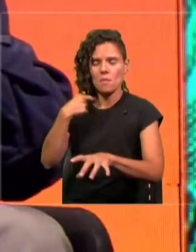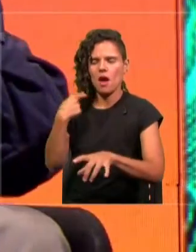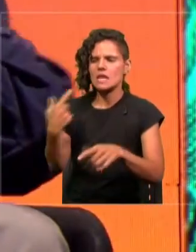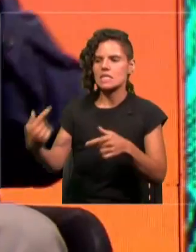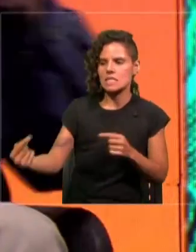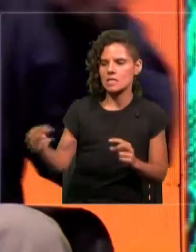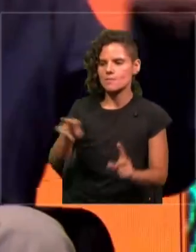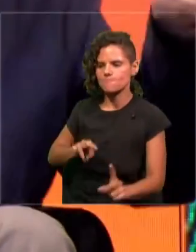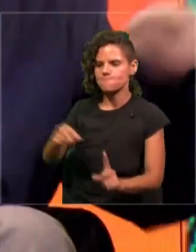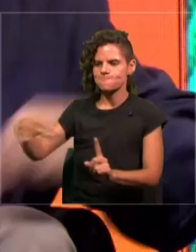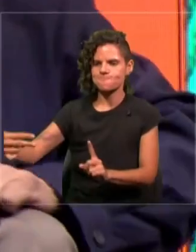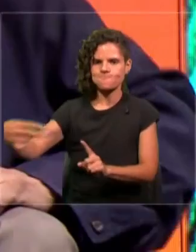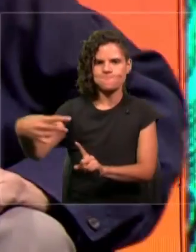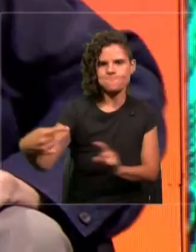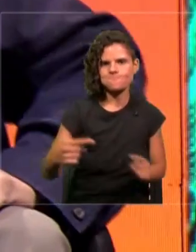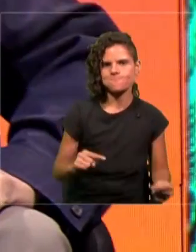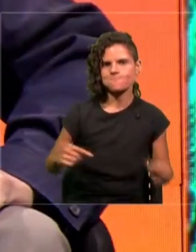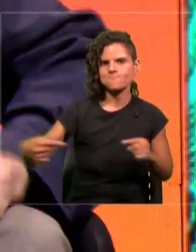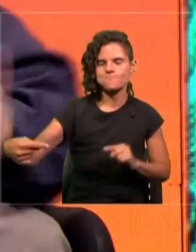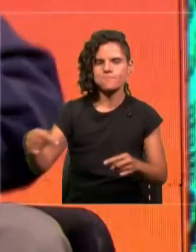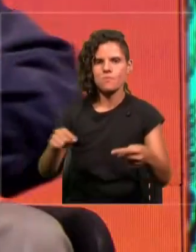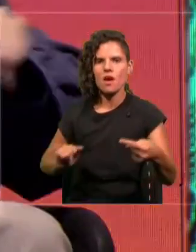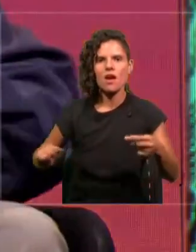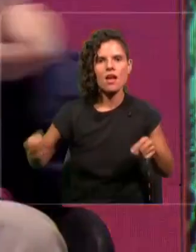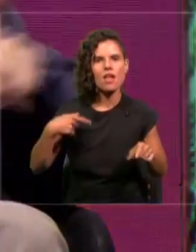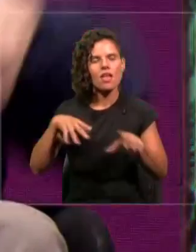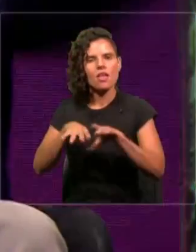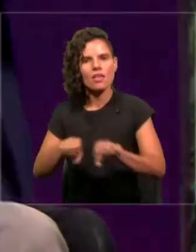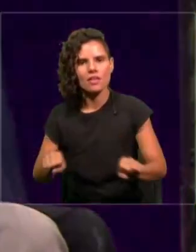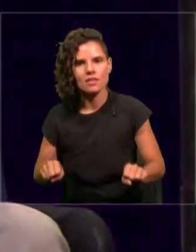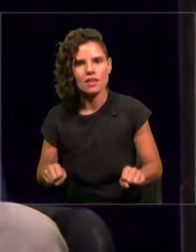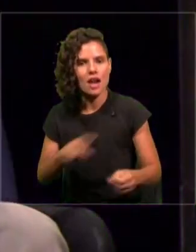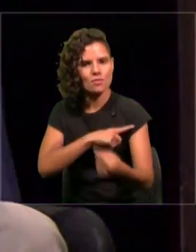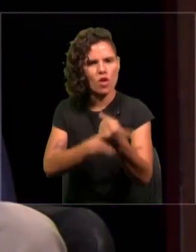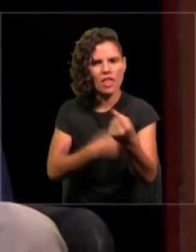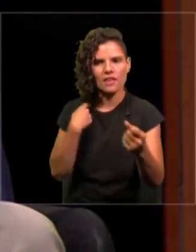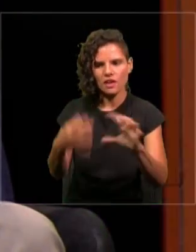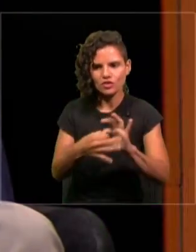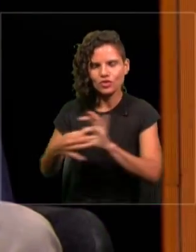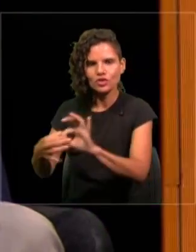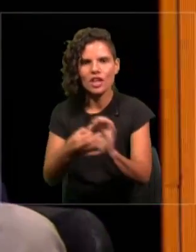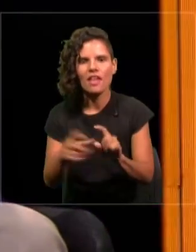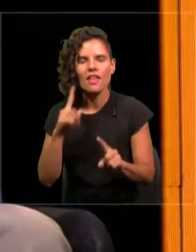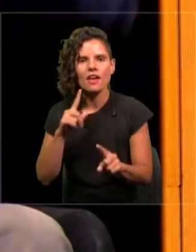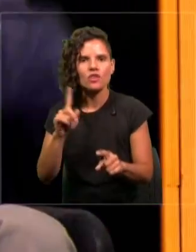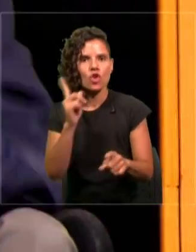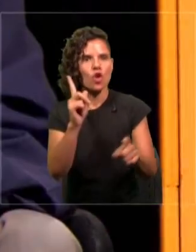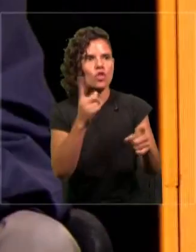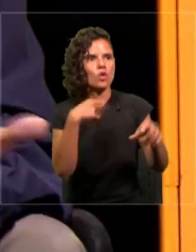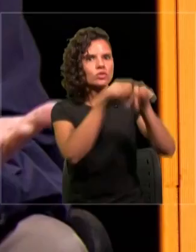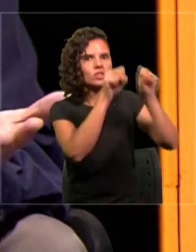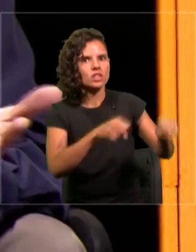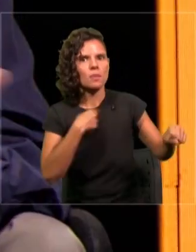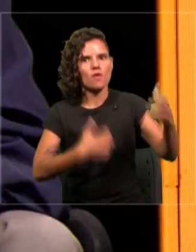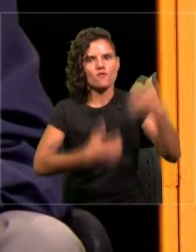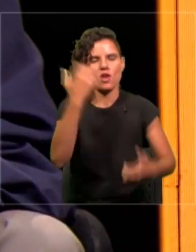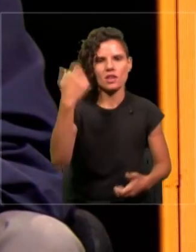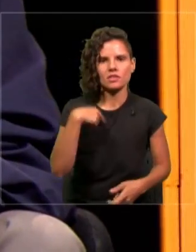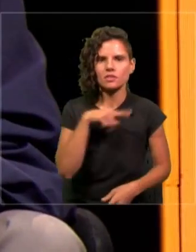el poder es función de la asociatividad y de la deliberación, no en función de un sistema o de la violencia, dijo